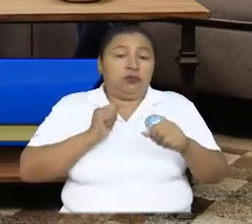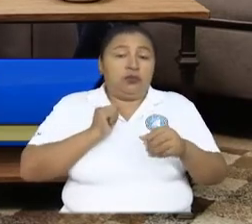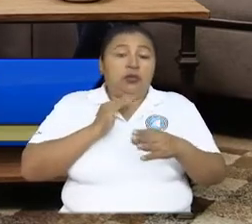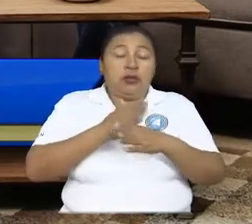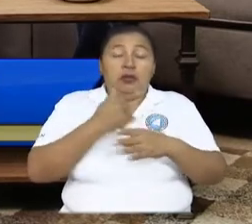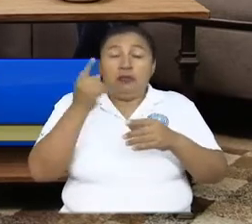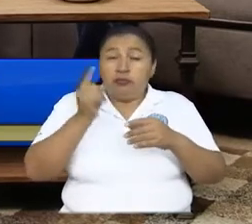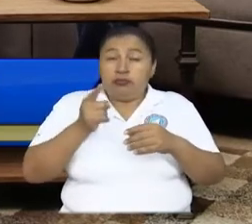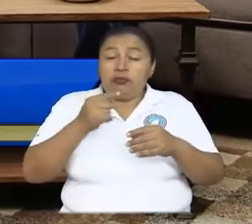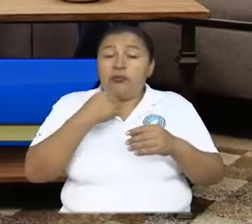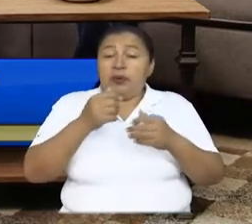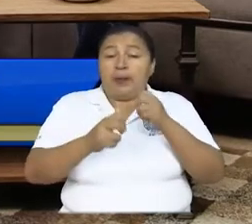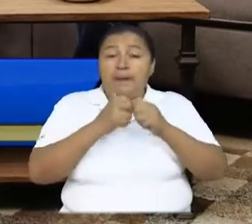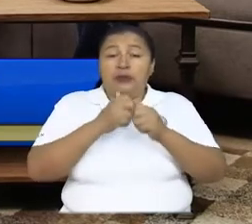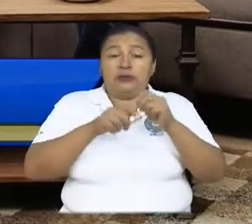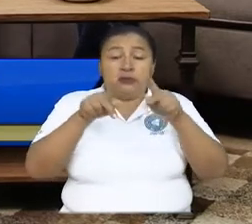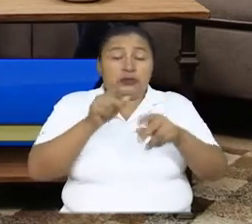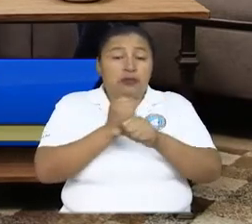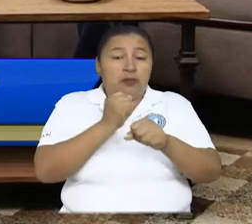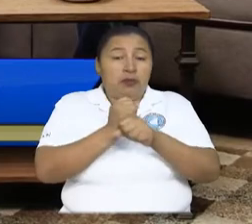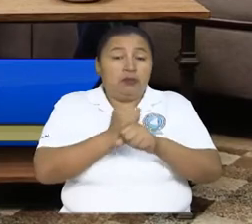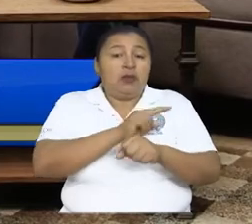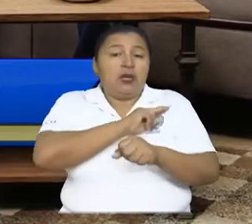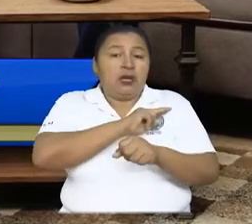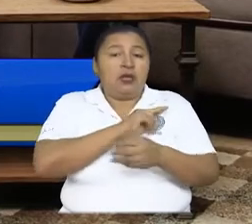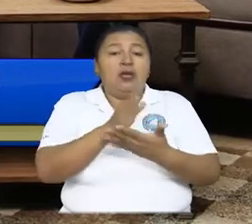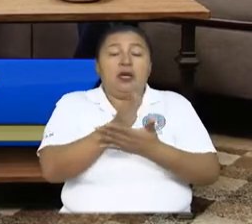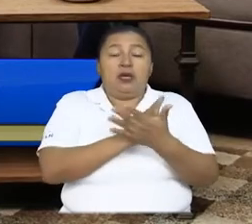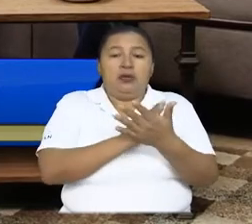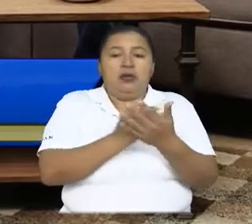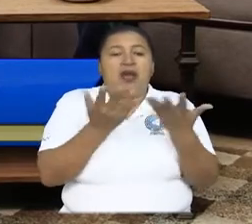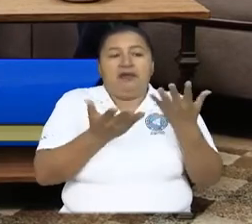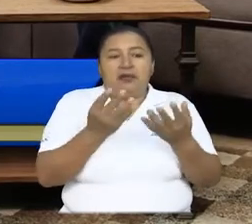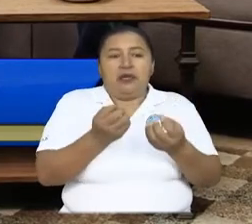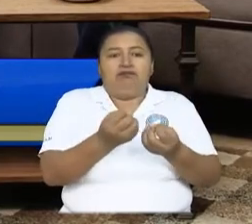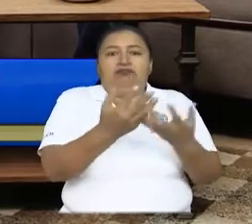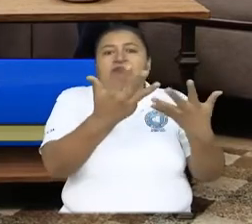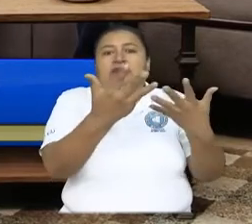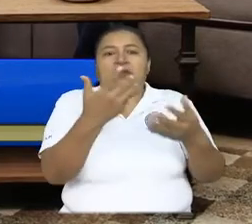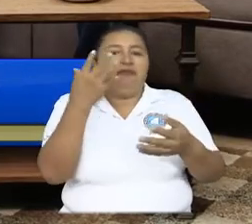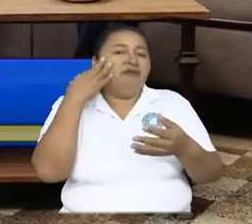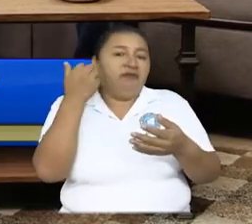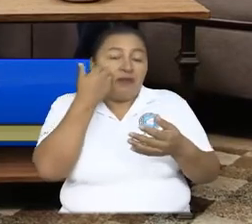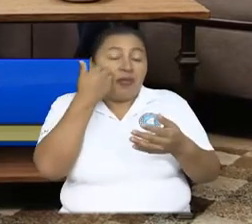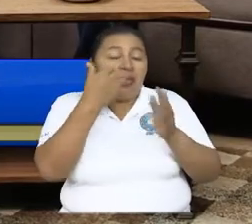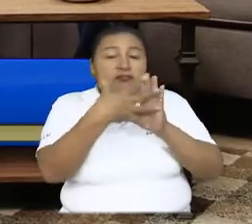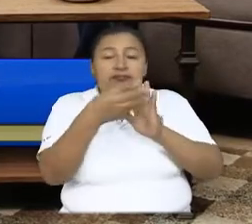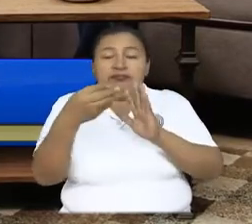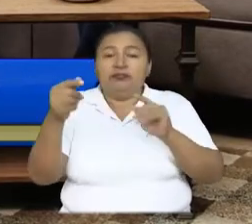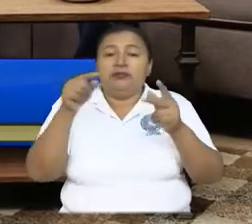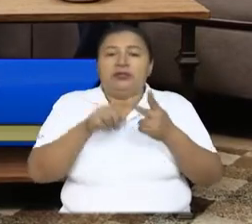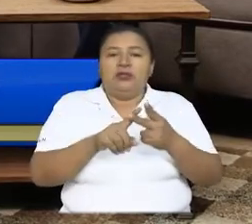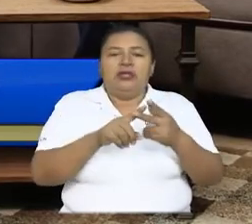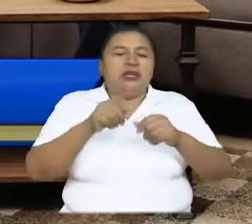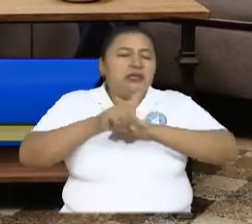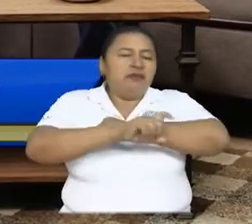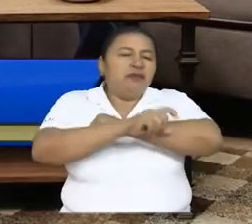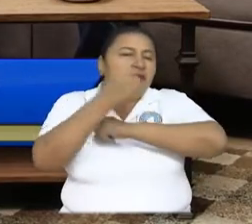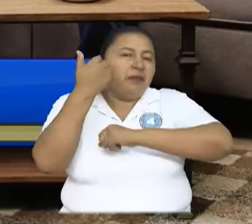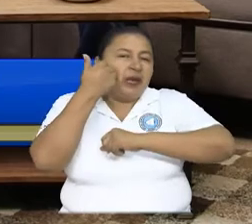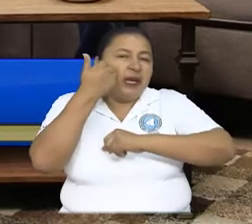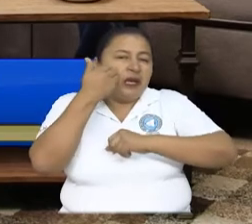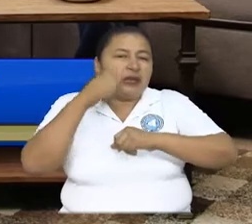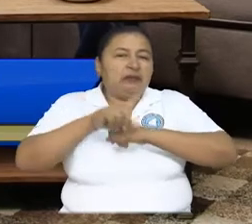por el cólera pues verdad pero hay brol después hay brote por ejemplo un brote de leptospirosis que está siempre